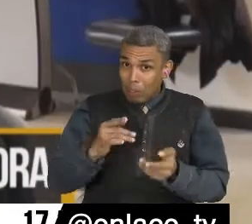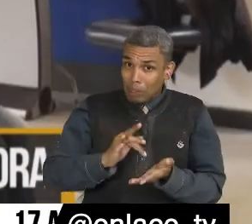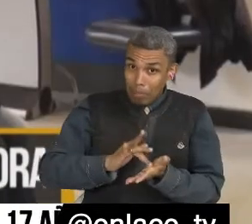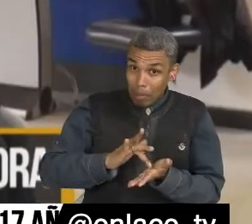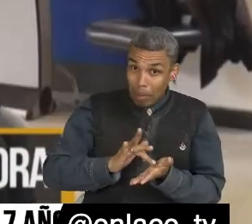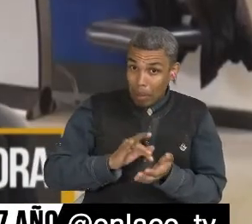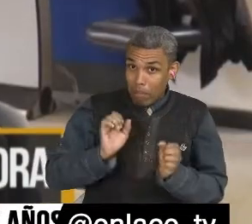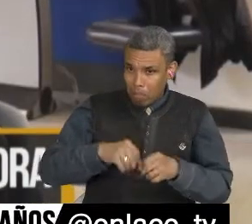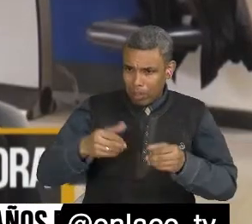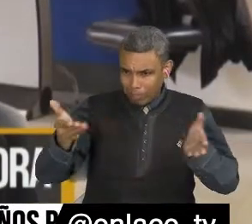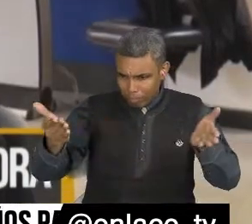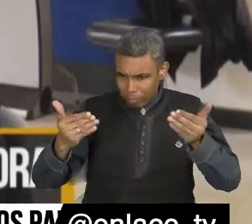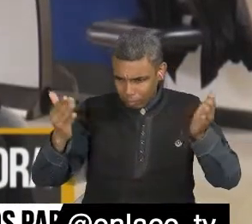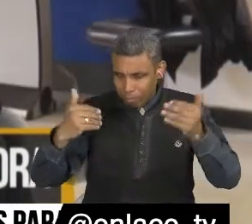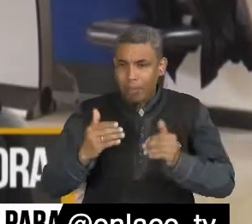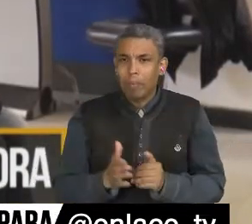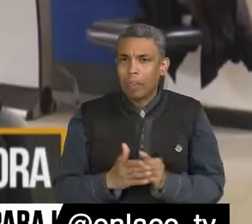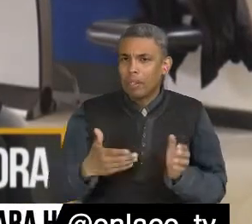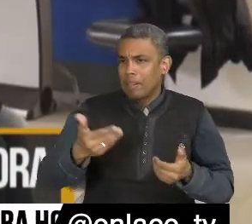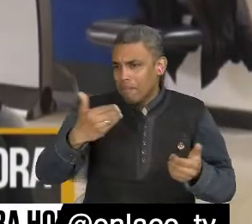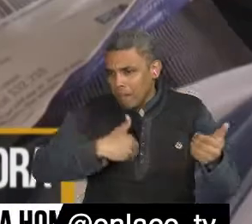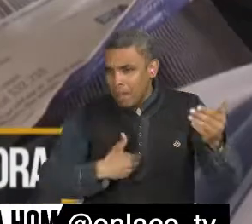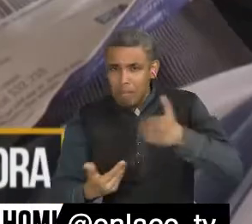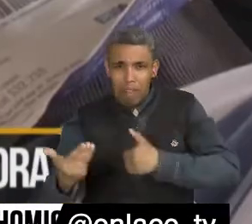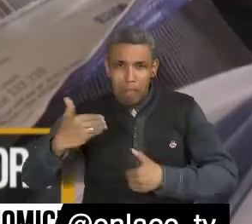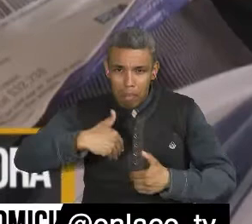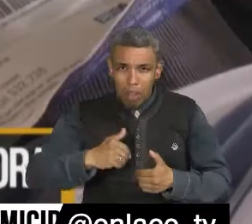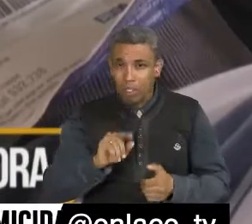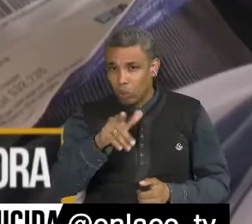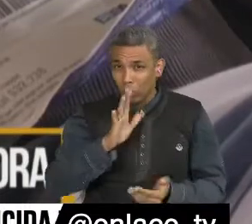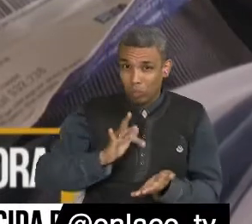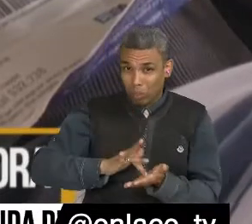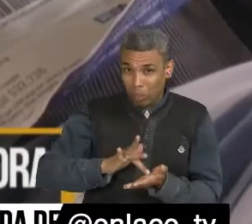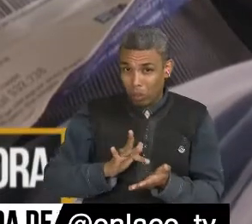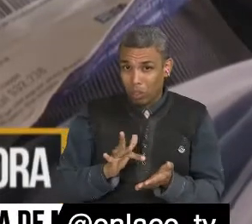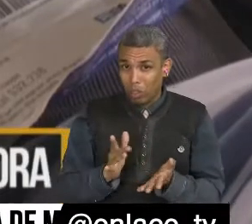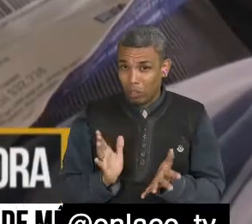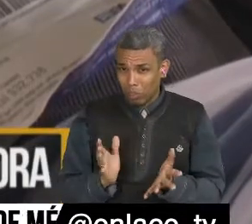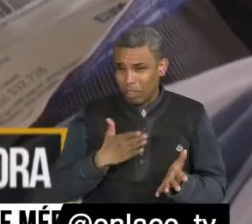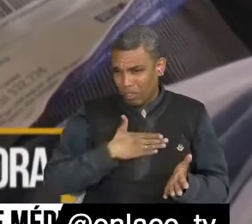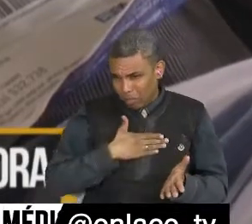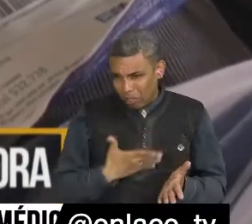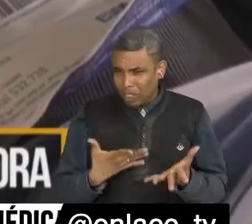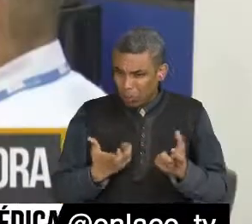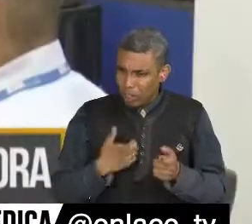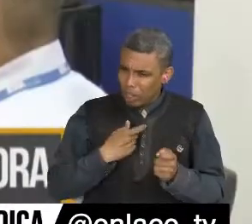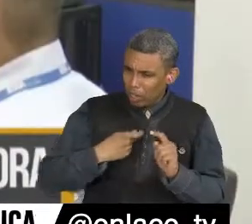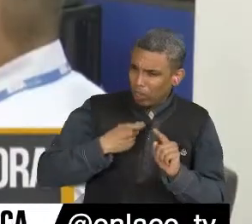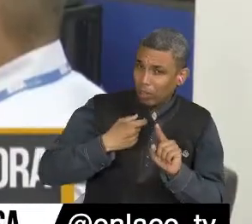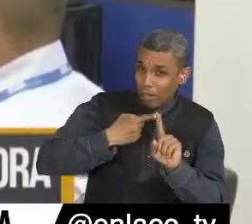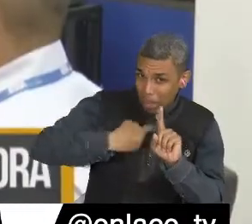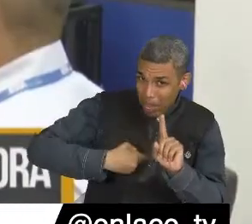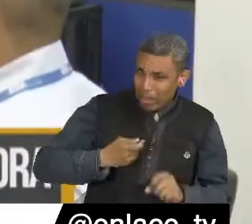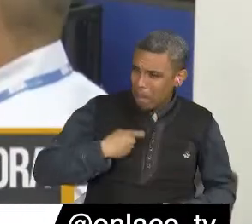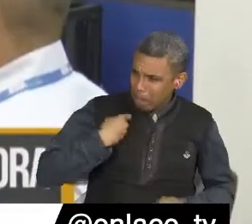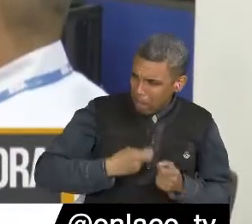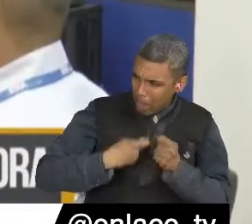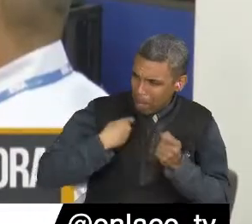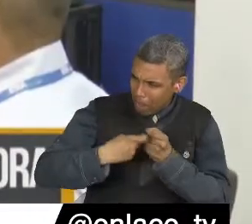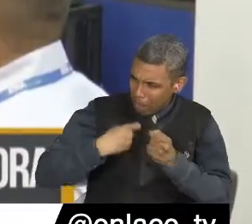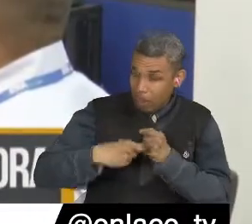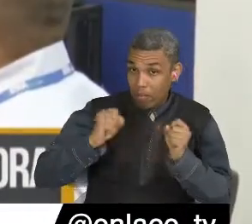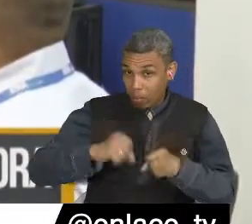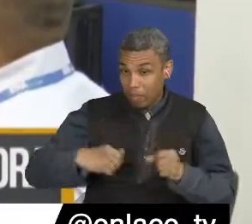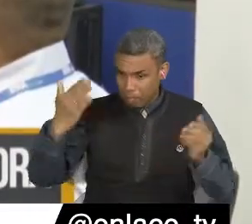abonos, dependiendo de las circunstancias que presente el cliente. Para este caso, para las personas que tengan